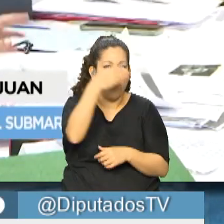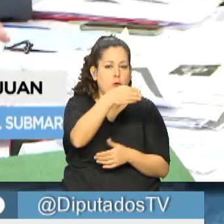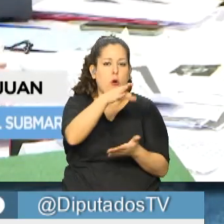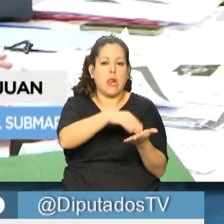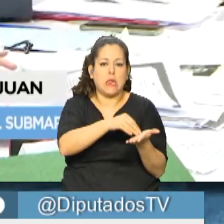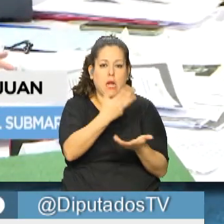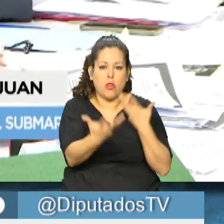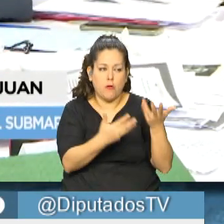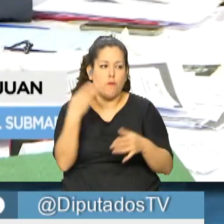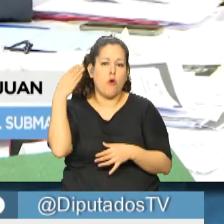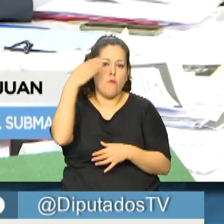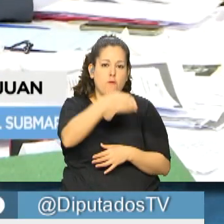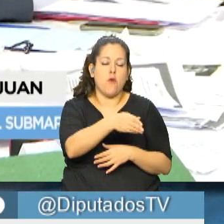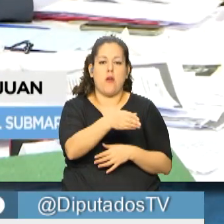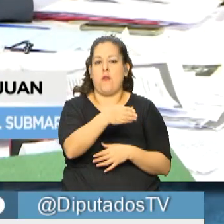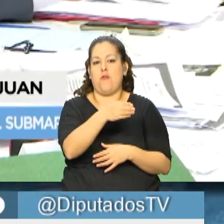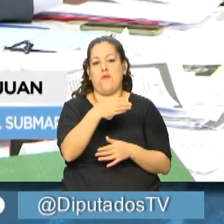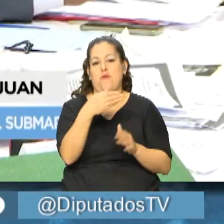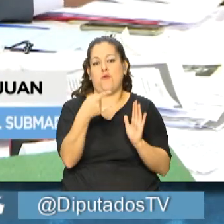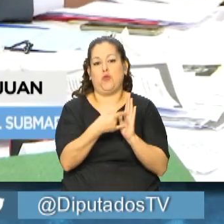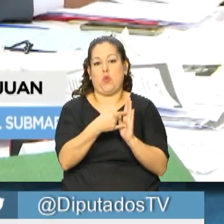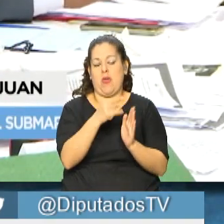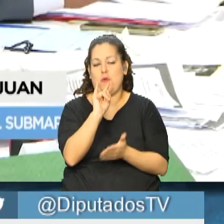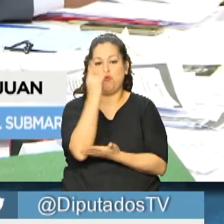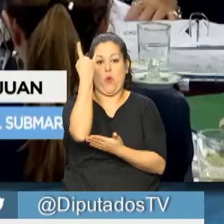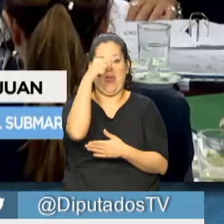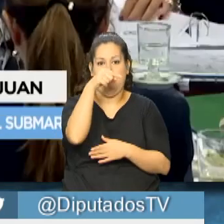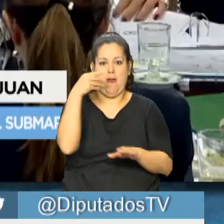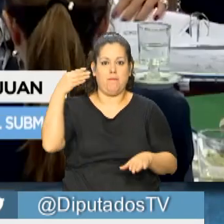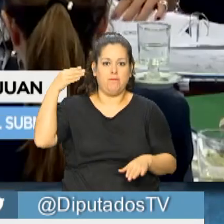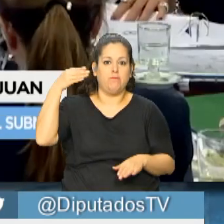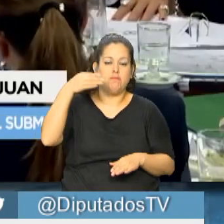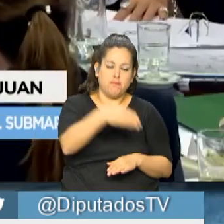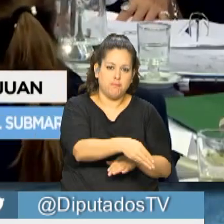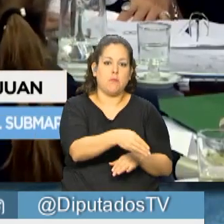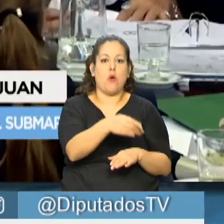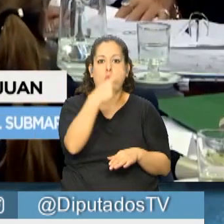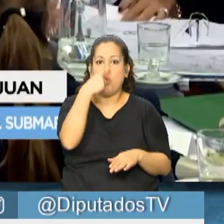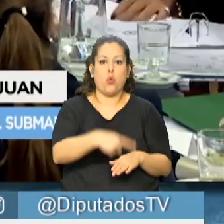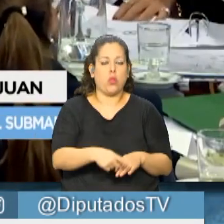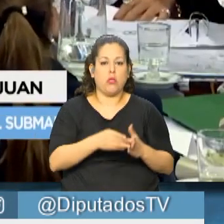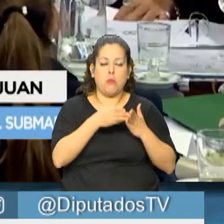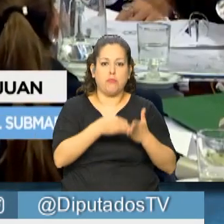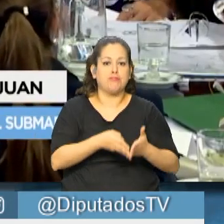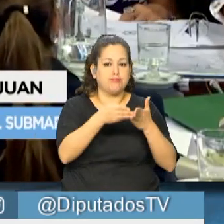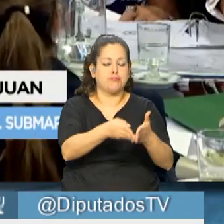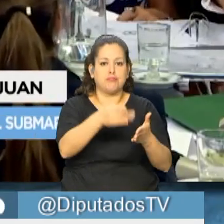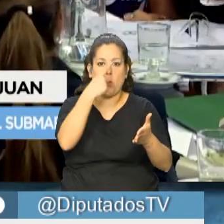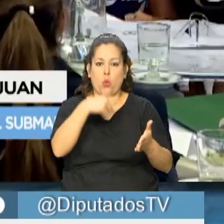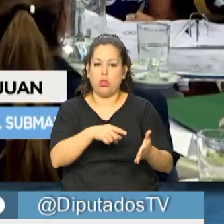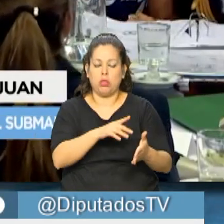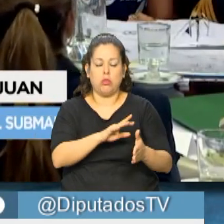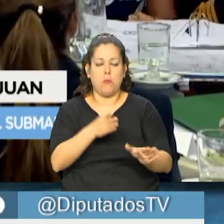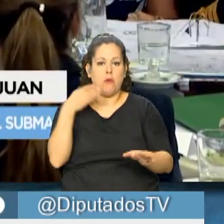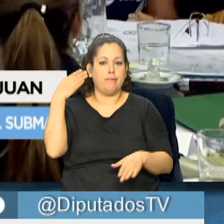Fuego, a Ushuaia, el último lugar donde zarpó el Ara San Juan, y fuimos trabajando en conjunto con los